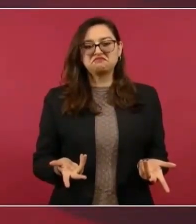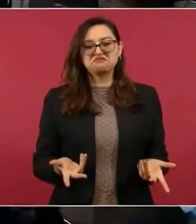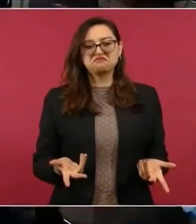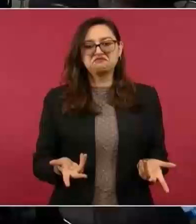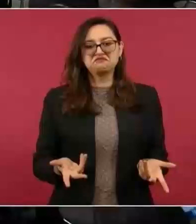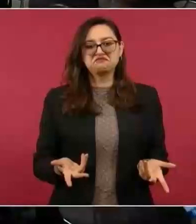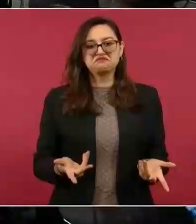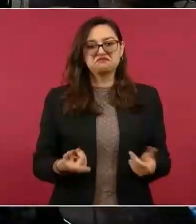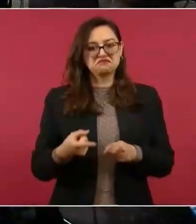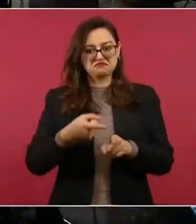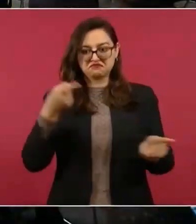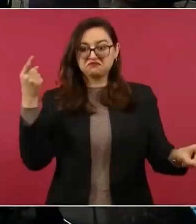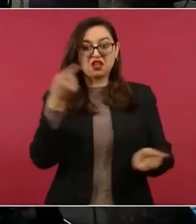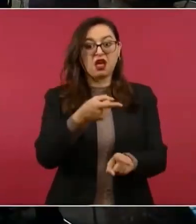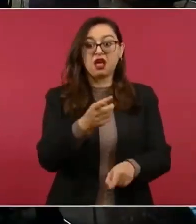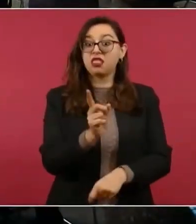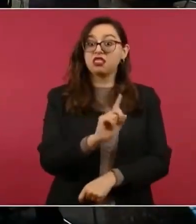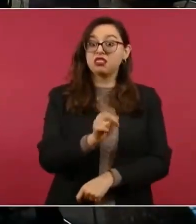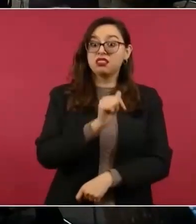de reclamarles a ellos,